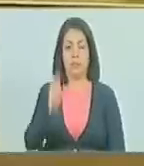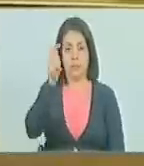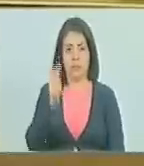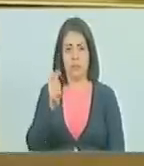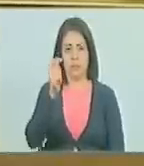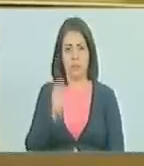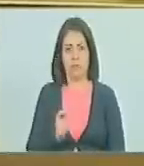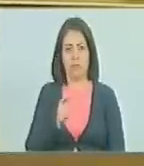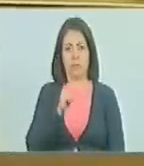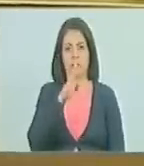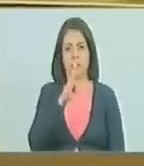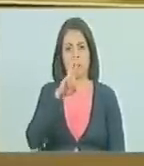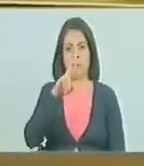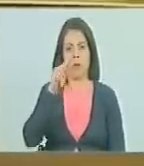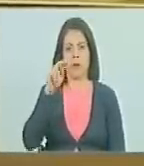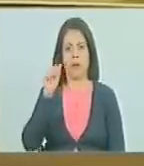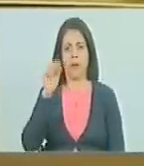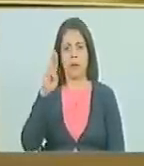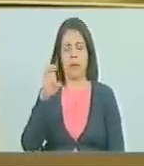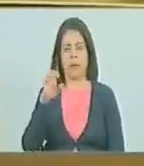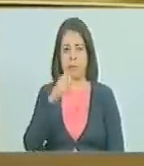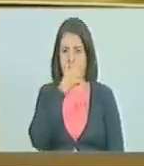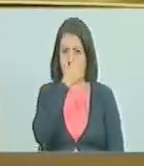palabra al diputado Bernabé Gutiérrez.